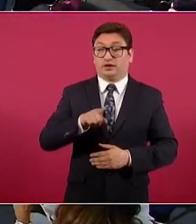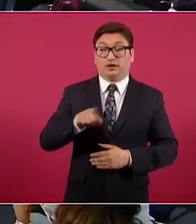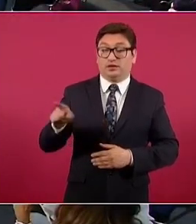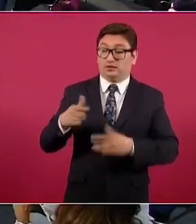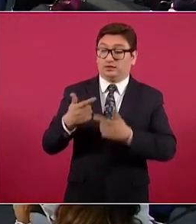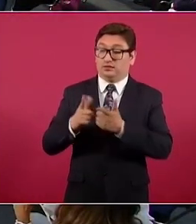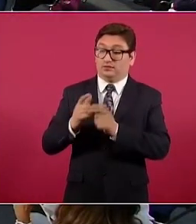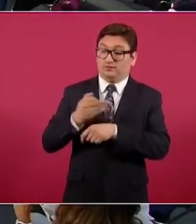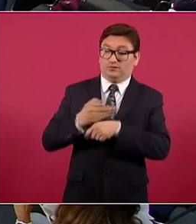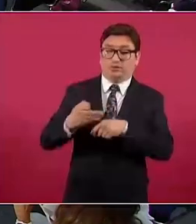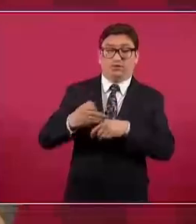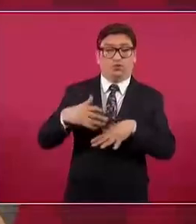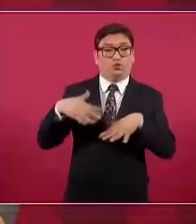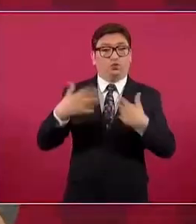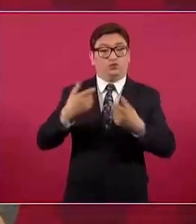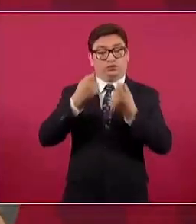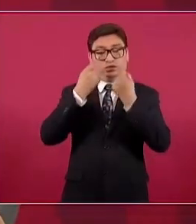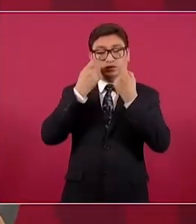excepcionales.